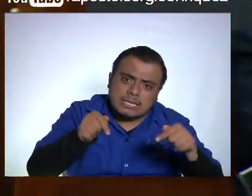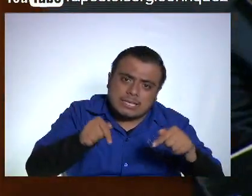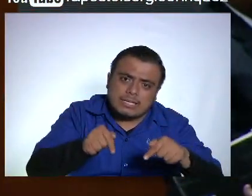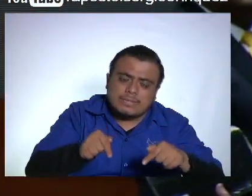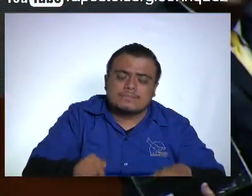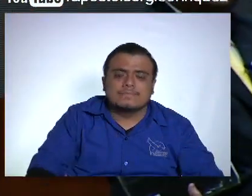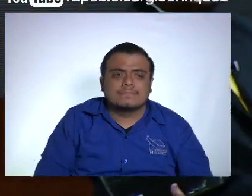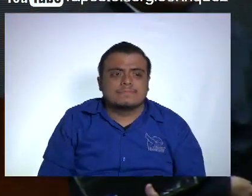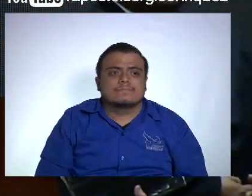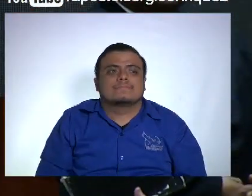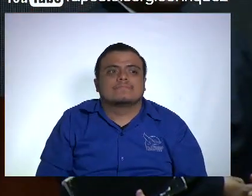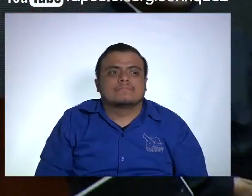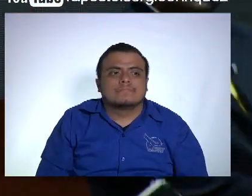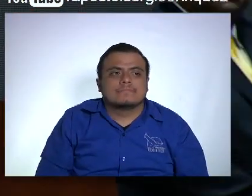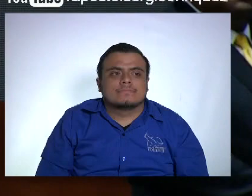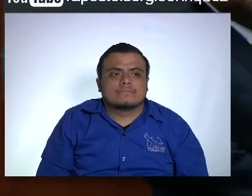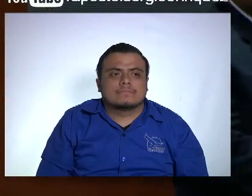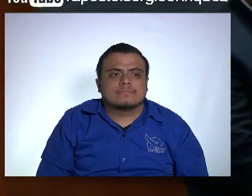hermano.